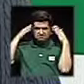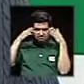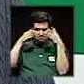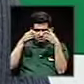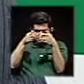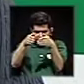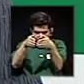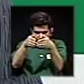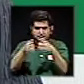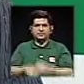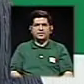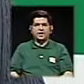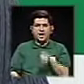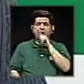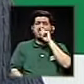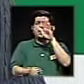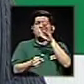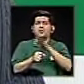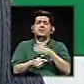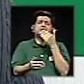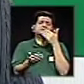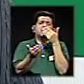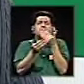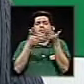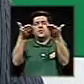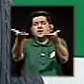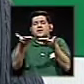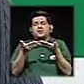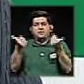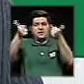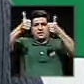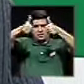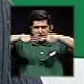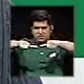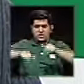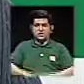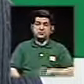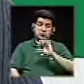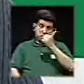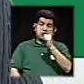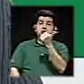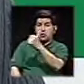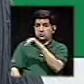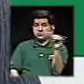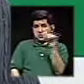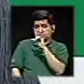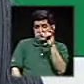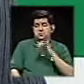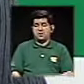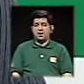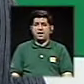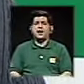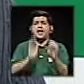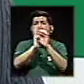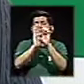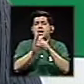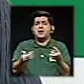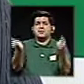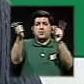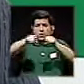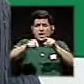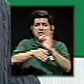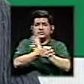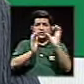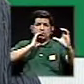el las promesas de Lo bueno que traería el tratado además de otras verdad de la Como por ejemplo en el caso de las